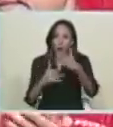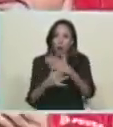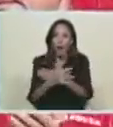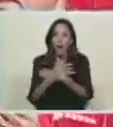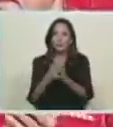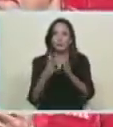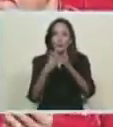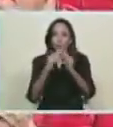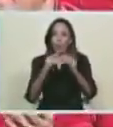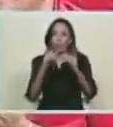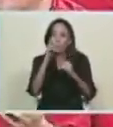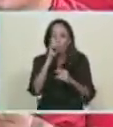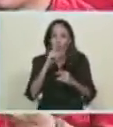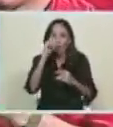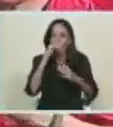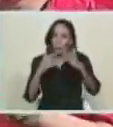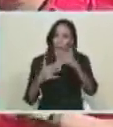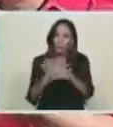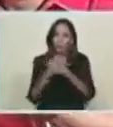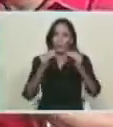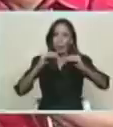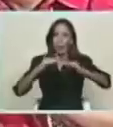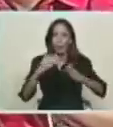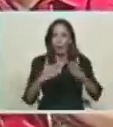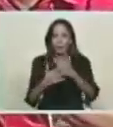décadas que están por venir.